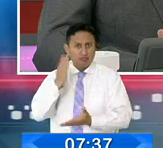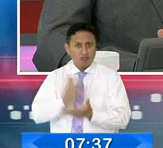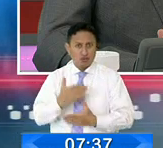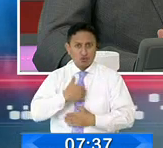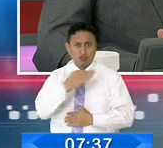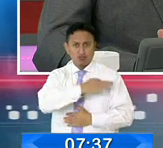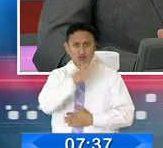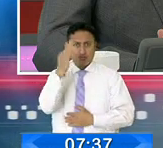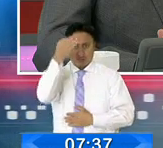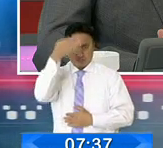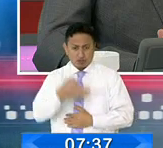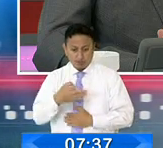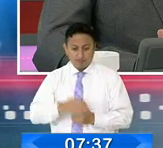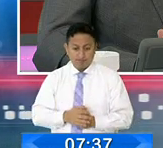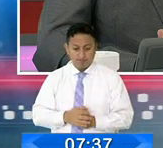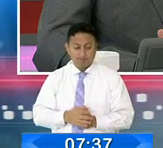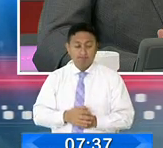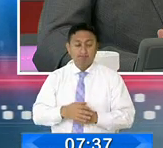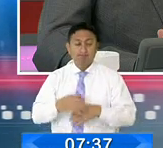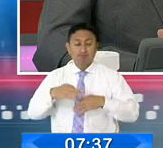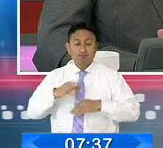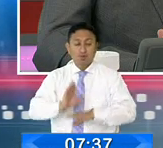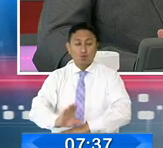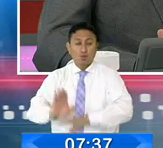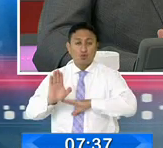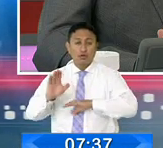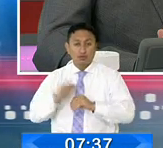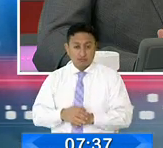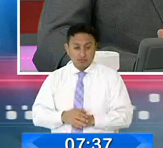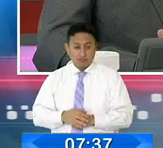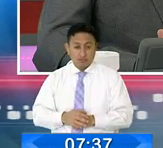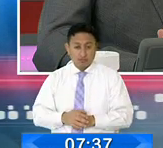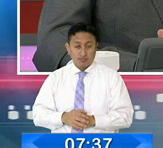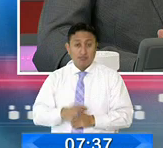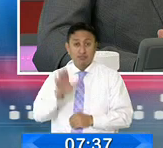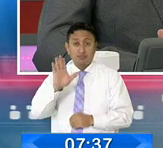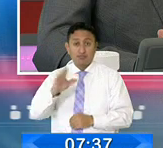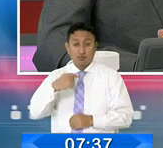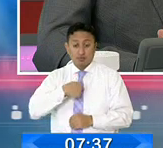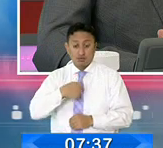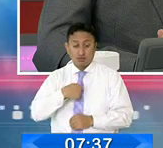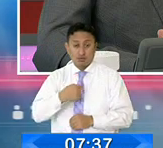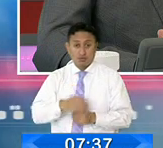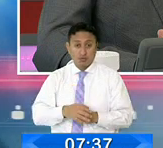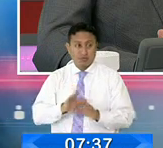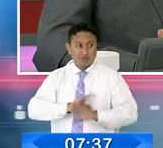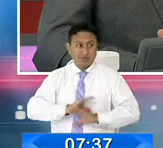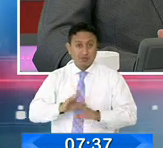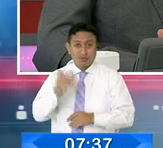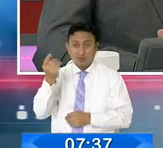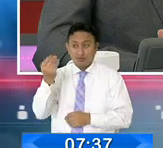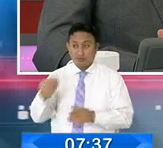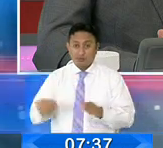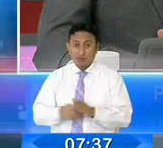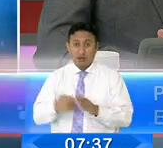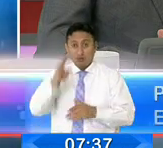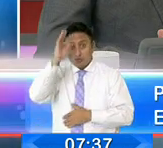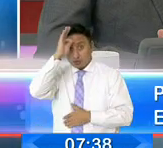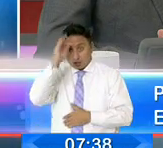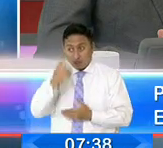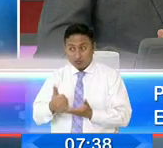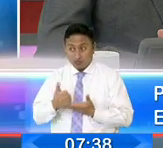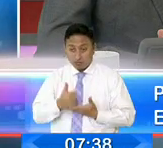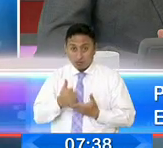hecho, Roberto, una declaración jurada donde digo claramente, bajo pena de perjurio, que no he sido parte de ningún reparto de hospitales, que